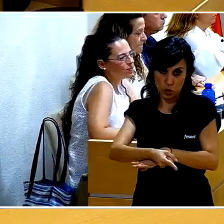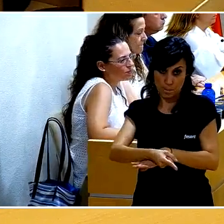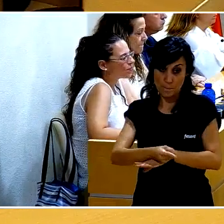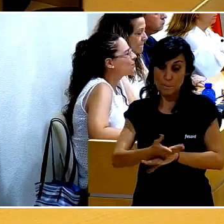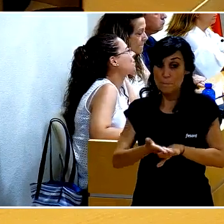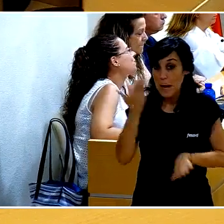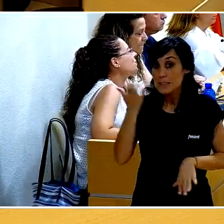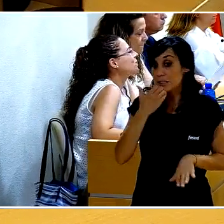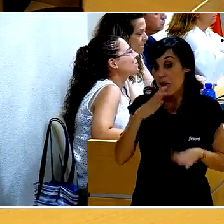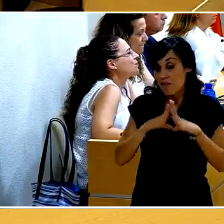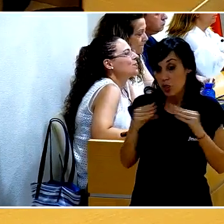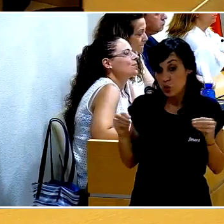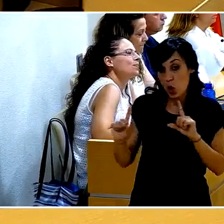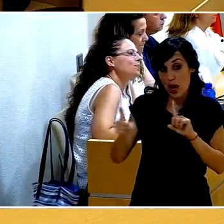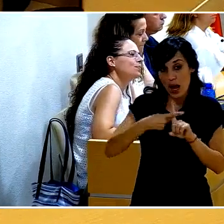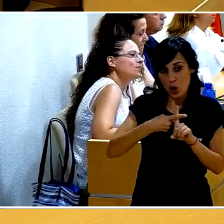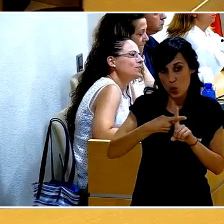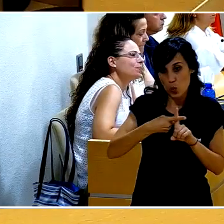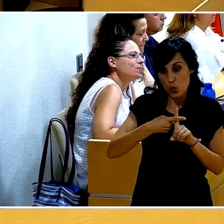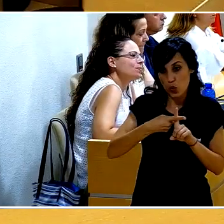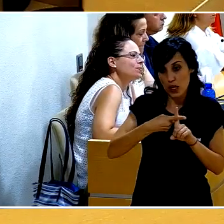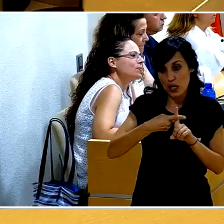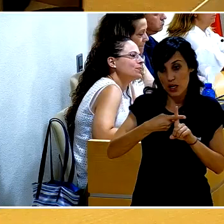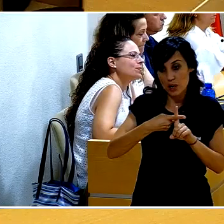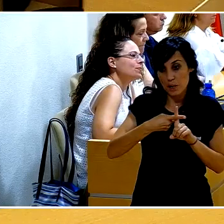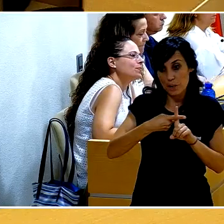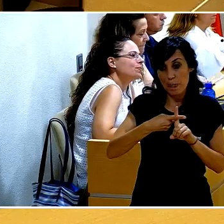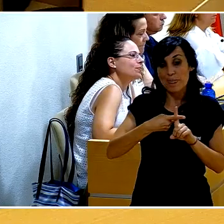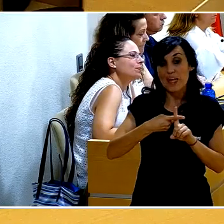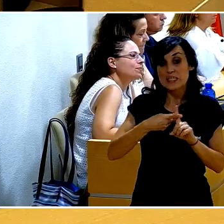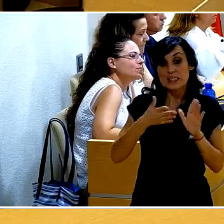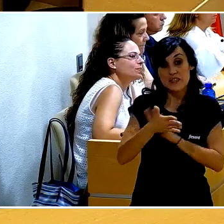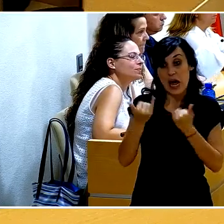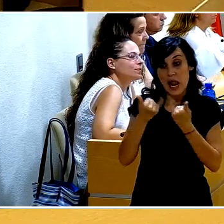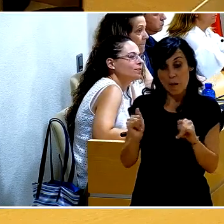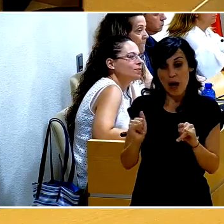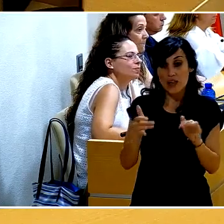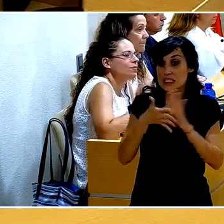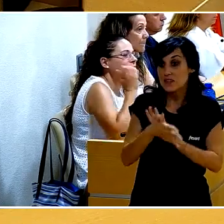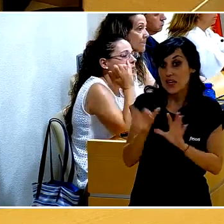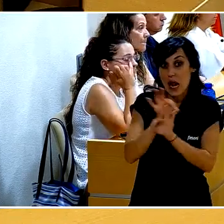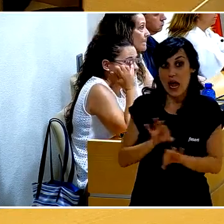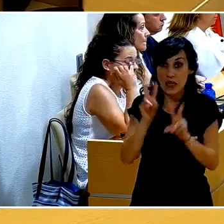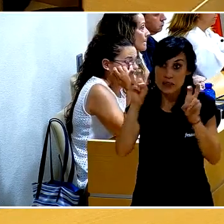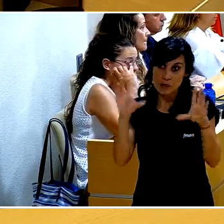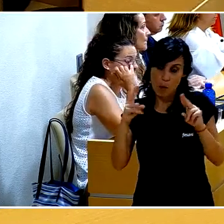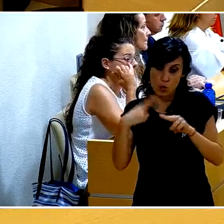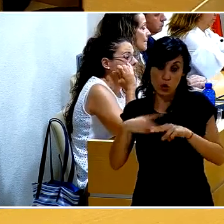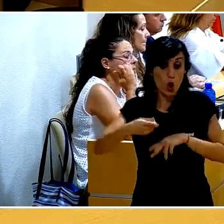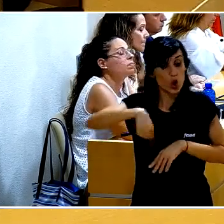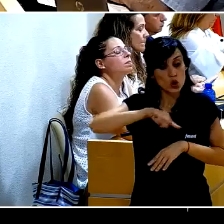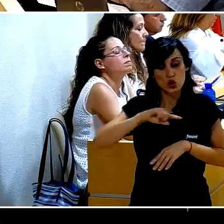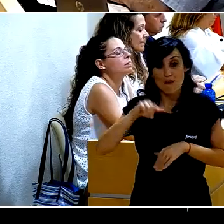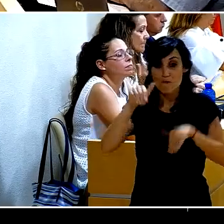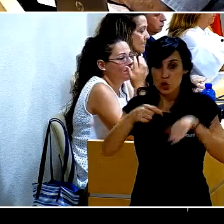la Vall d'Uixó, la cruz significa la paz y no significa nada de ningún bando político. Nuestro voto va a ser